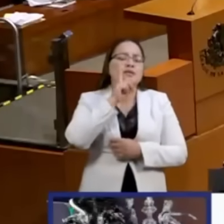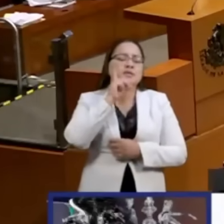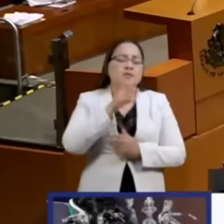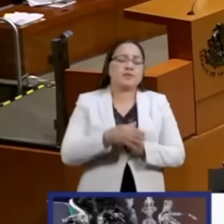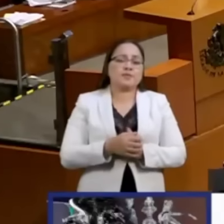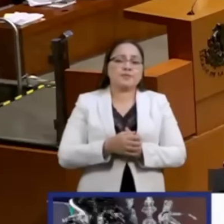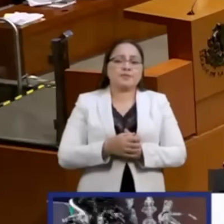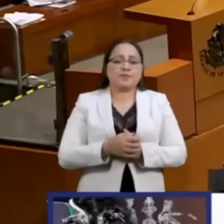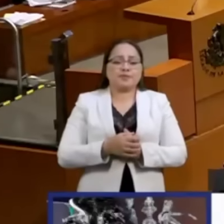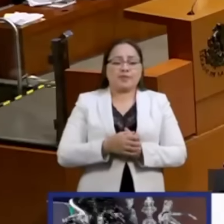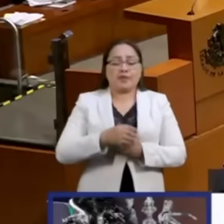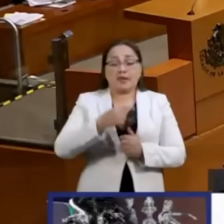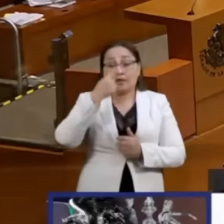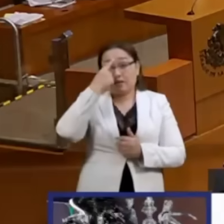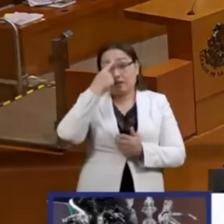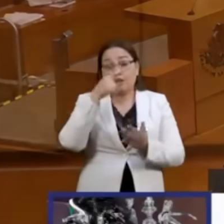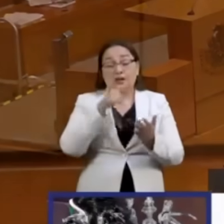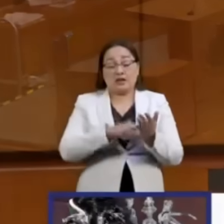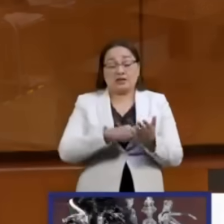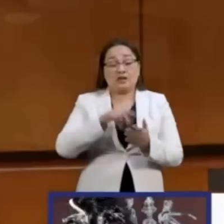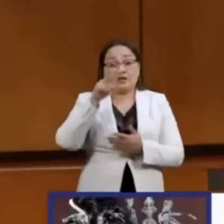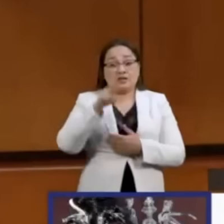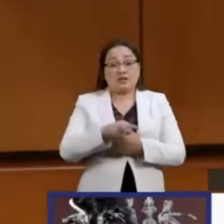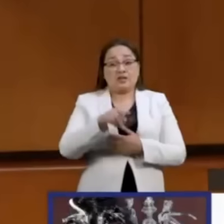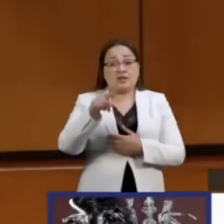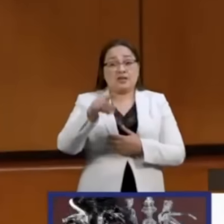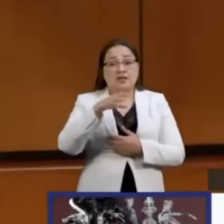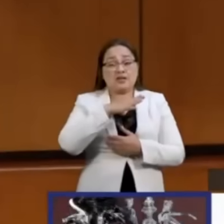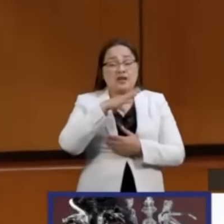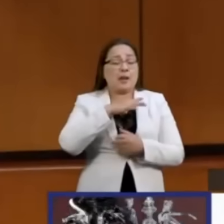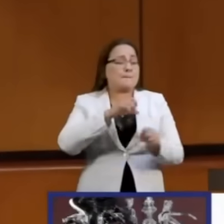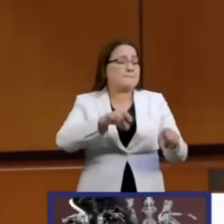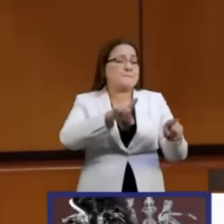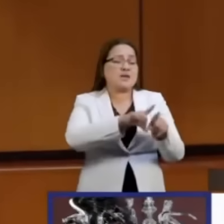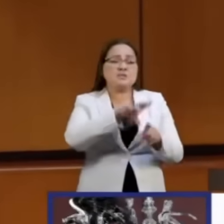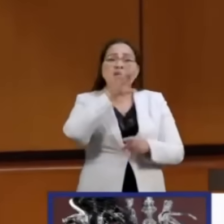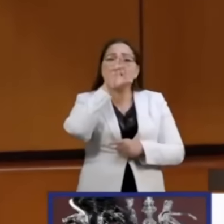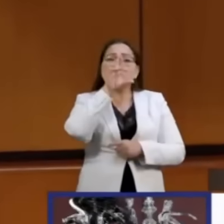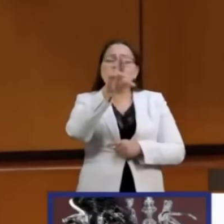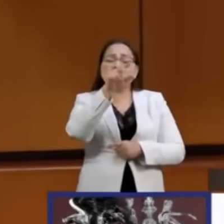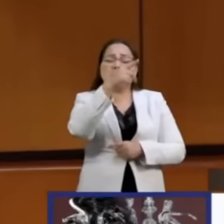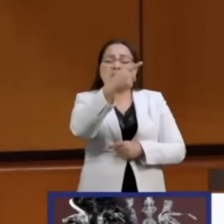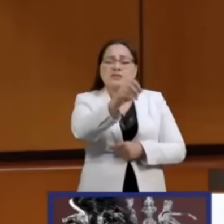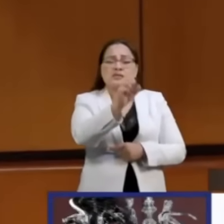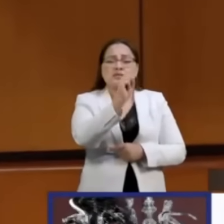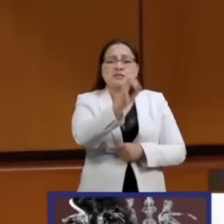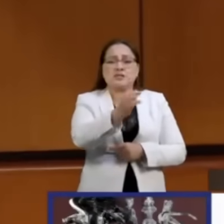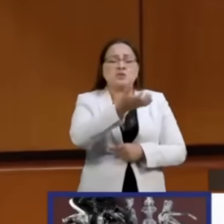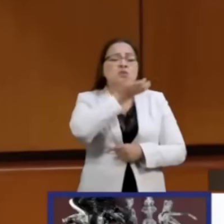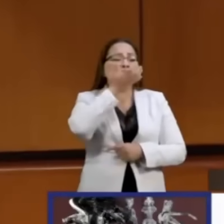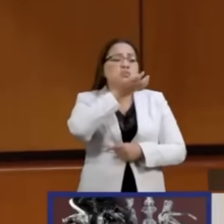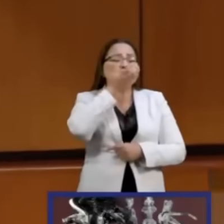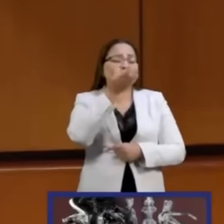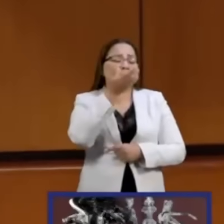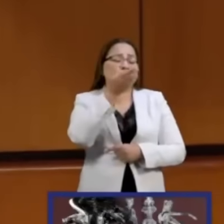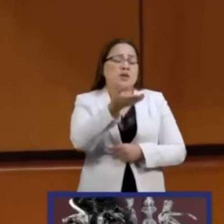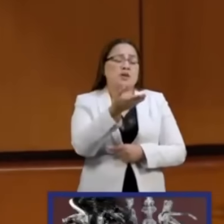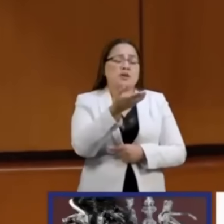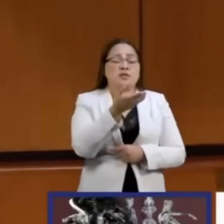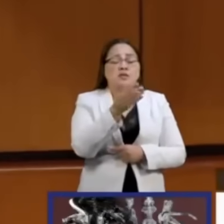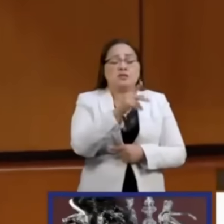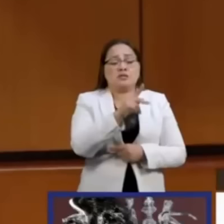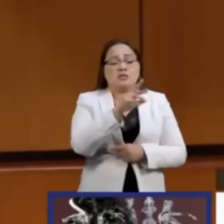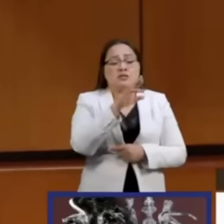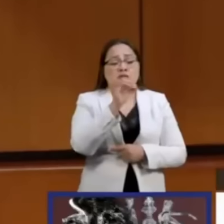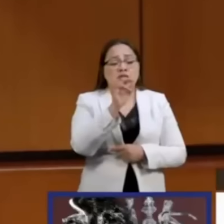Me parece una respuesta acostumbrada al prianismo, que es el cinismo.